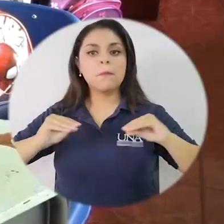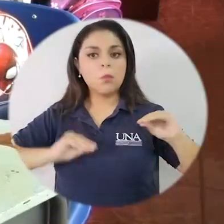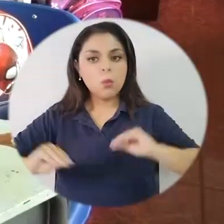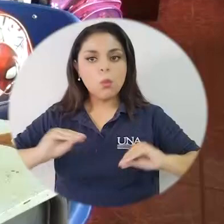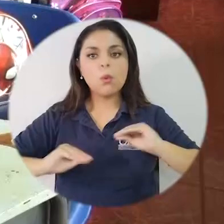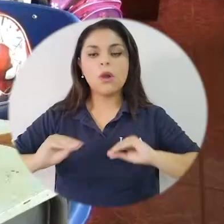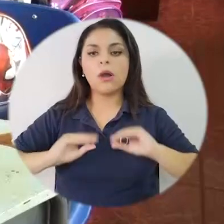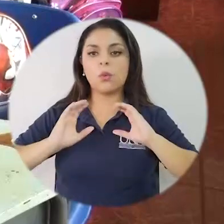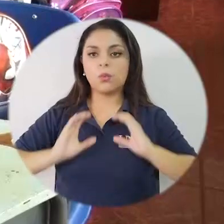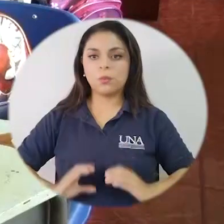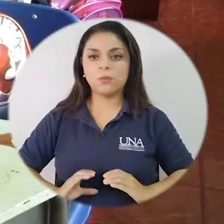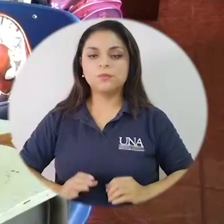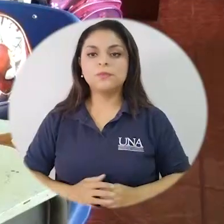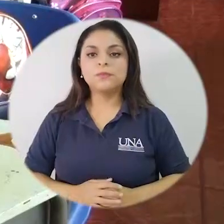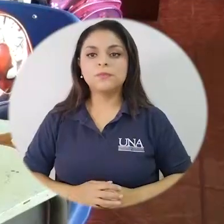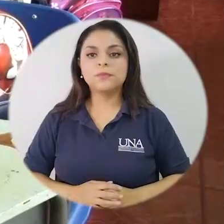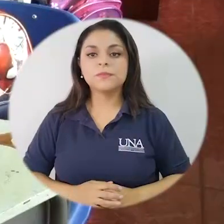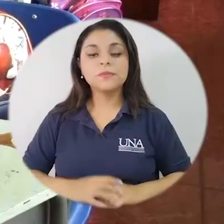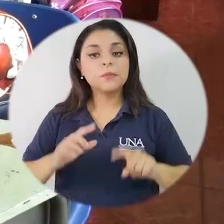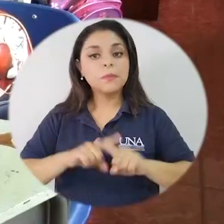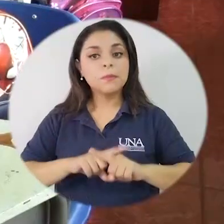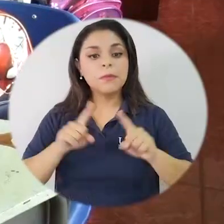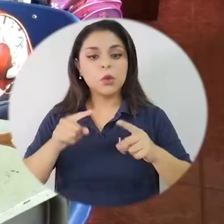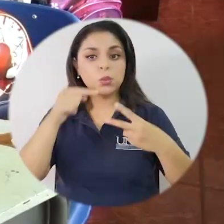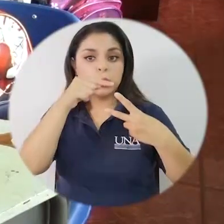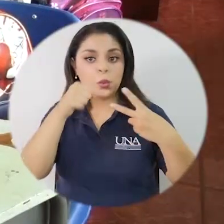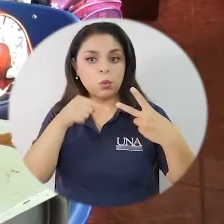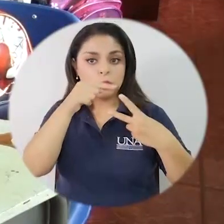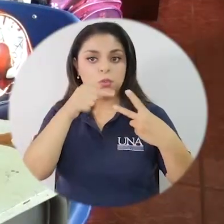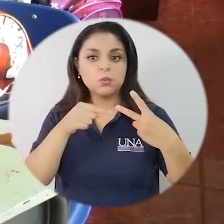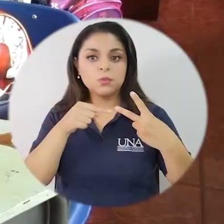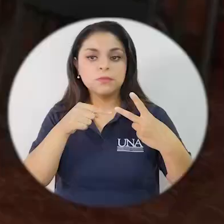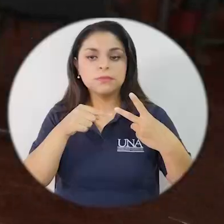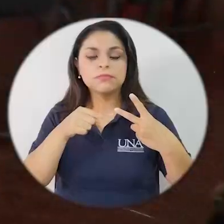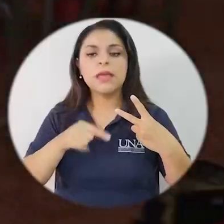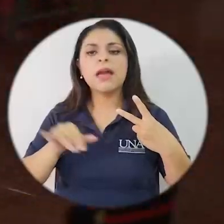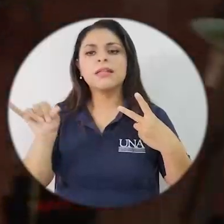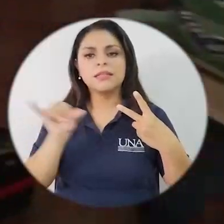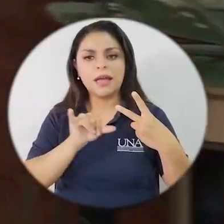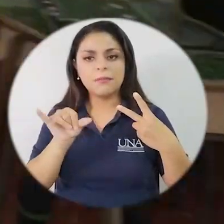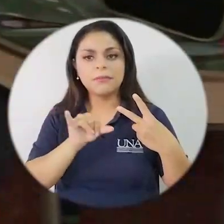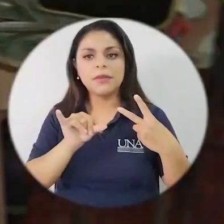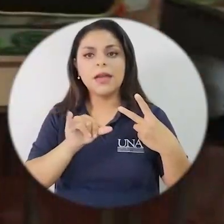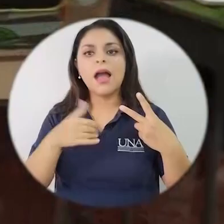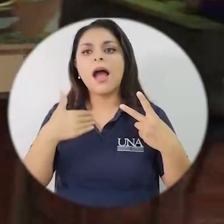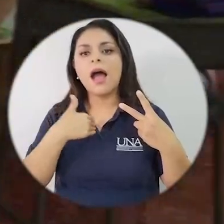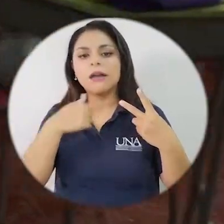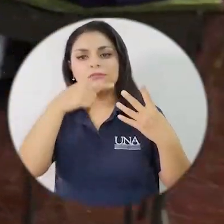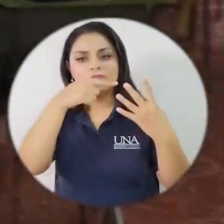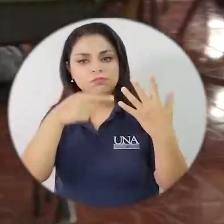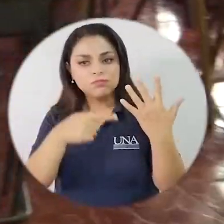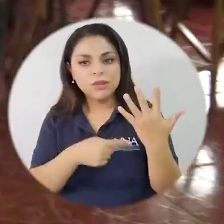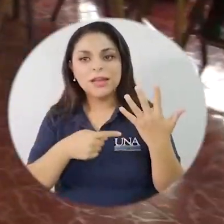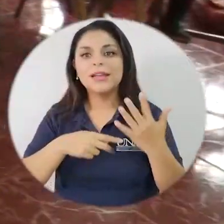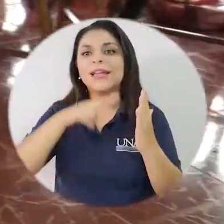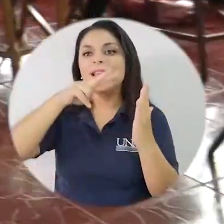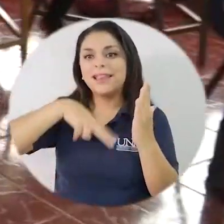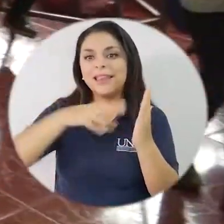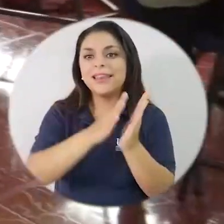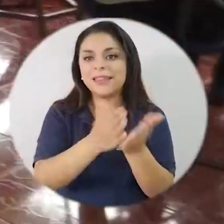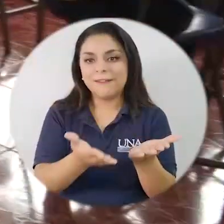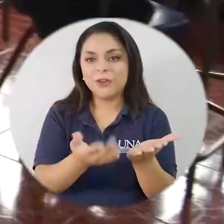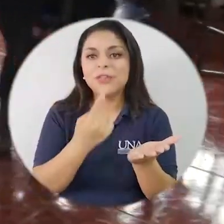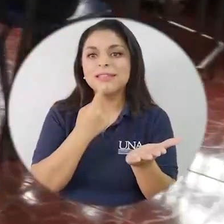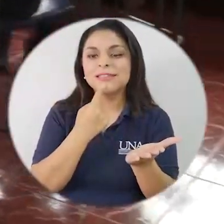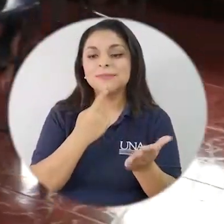humano como tal. Pero además de estos factores, tenemos que la literatura nos dice que